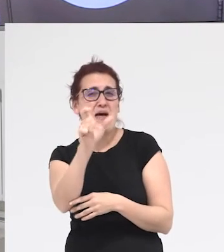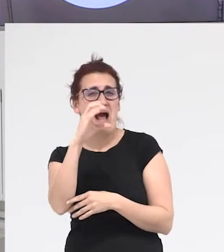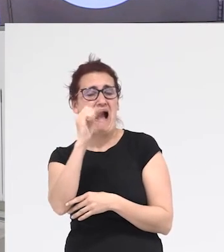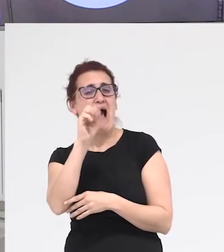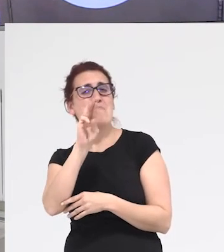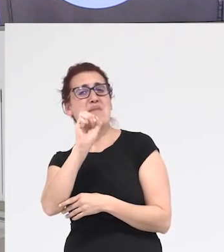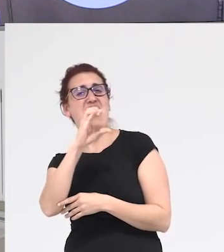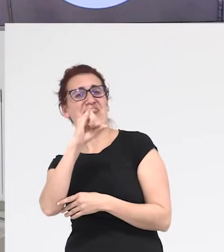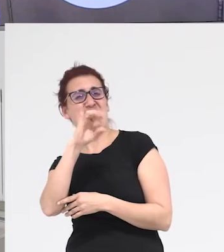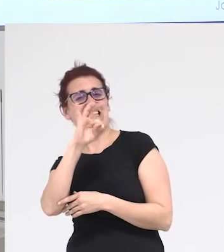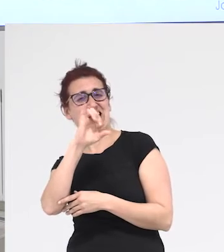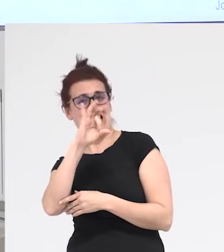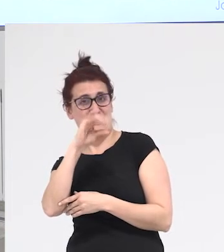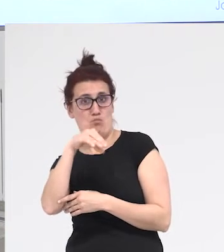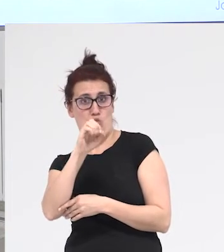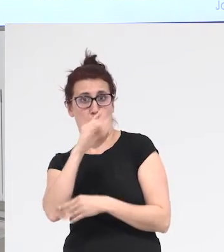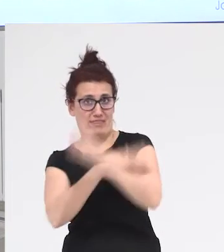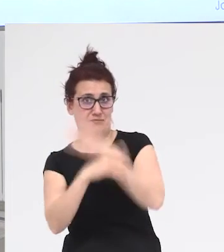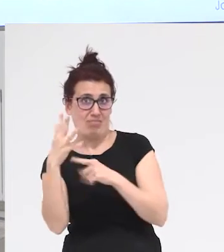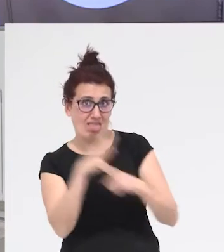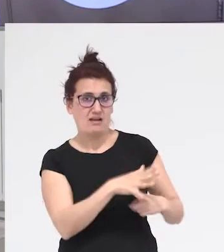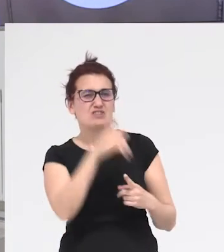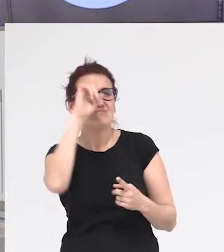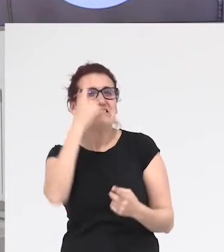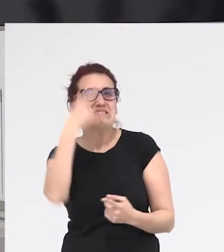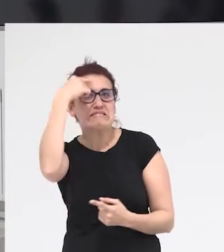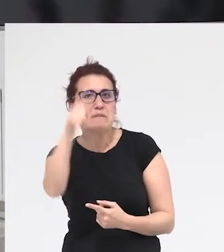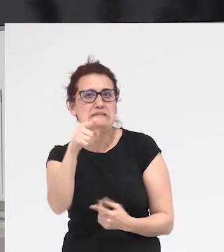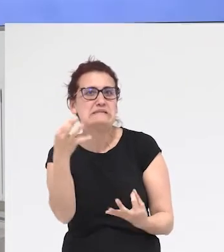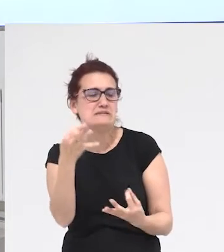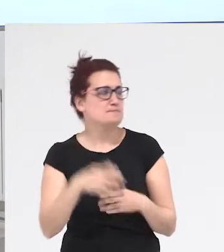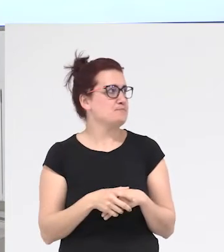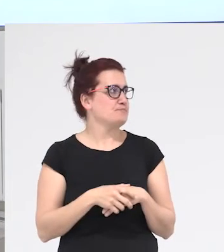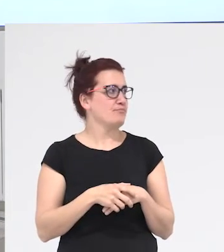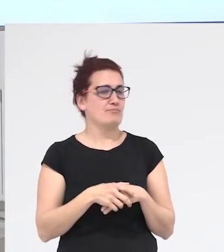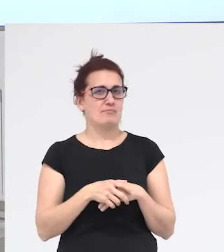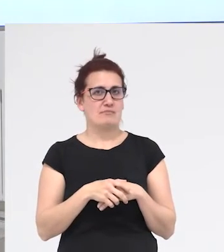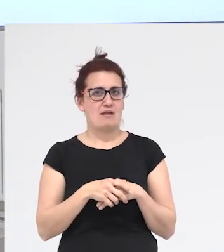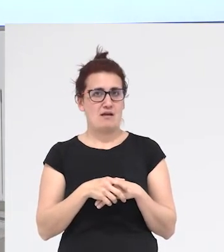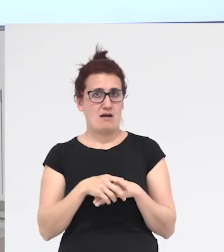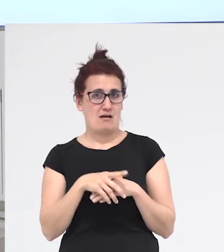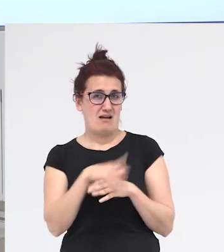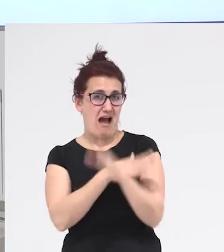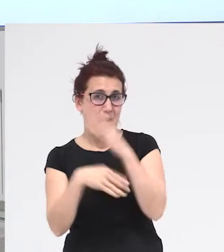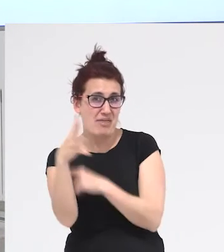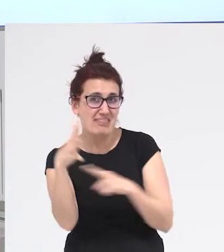capacitismo. Mira, se van. Si alguien ha oído hablar de capacitismo,